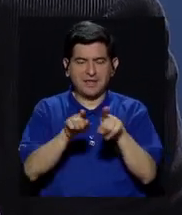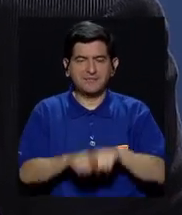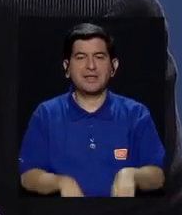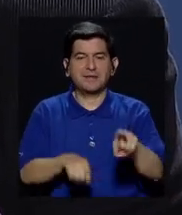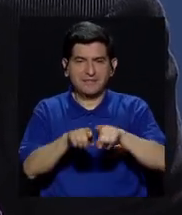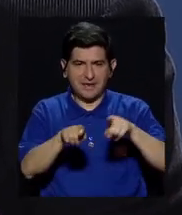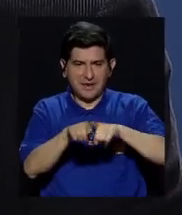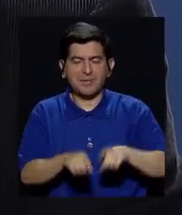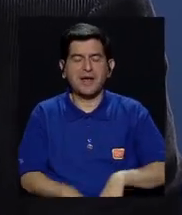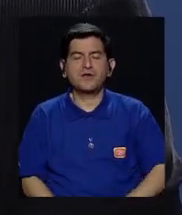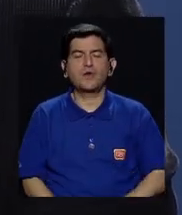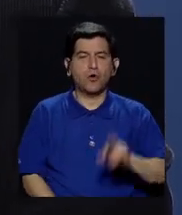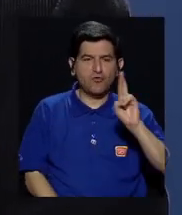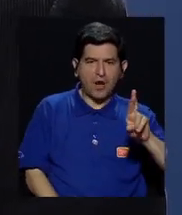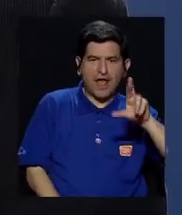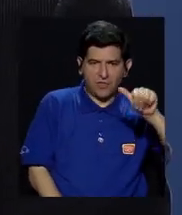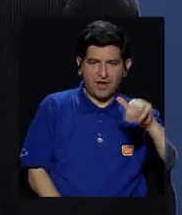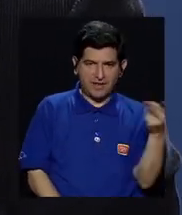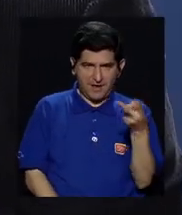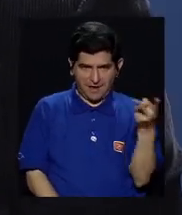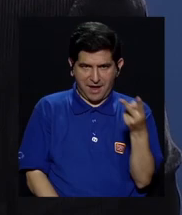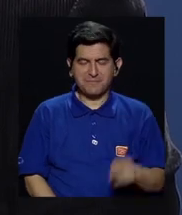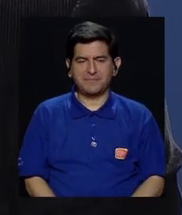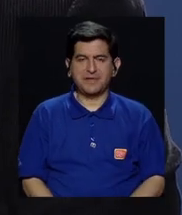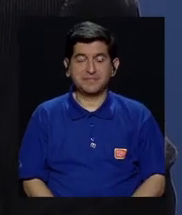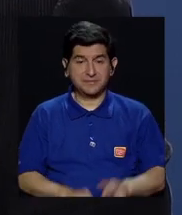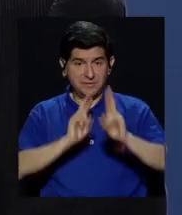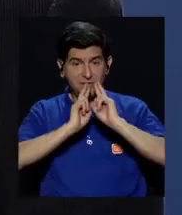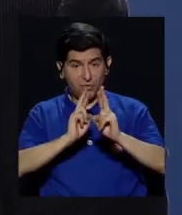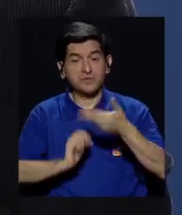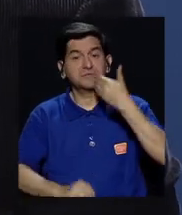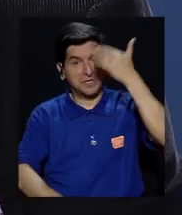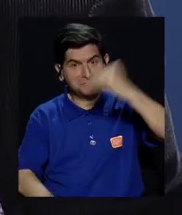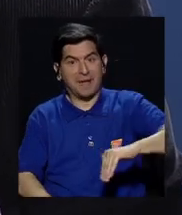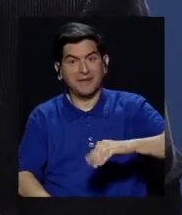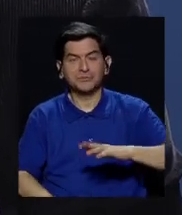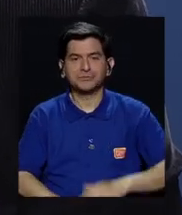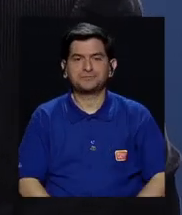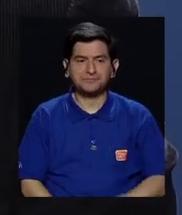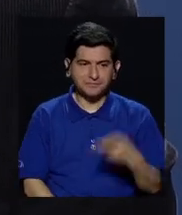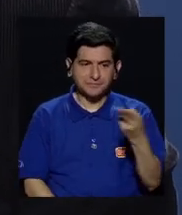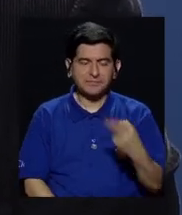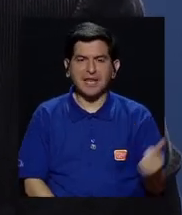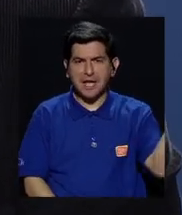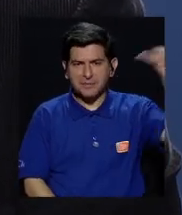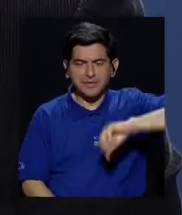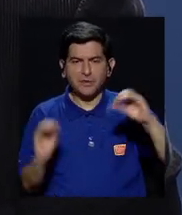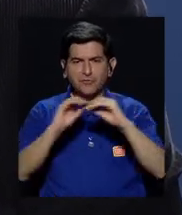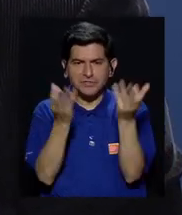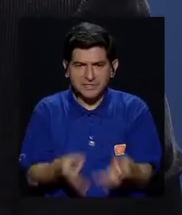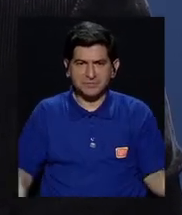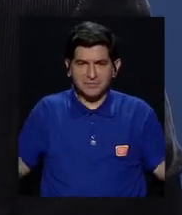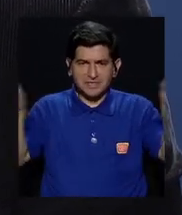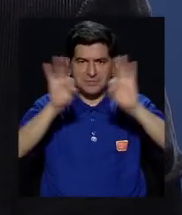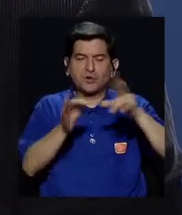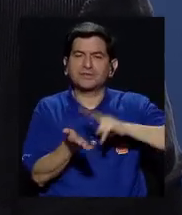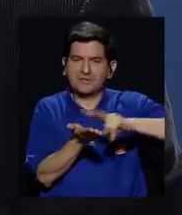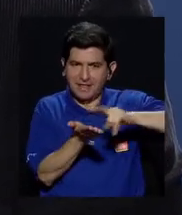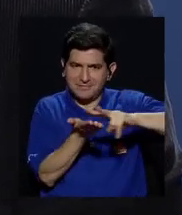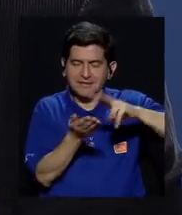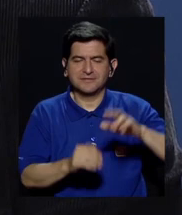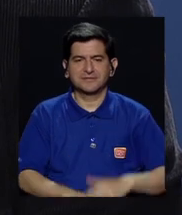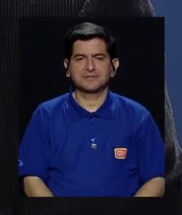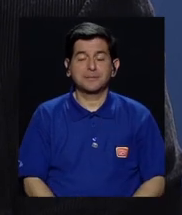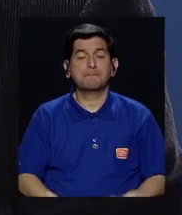johnny araya y rolando araya estuve en ambas en ambas con resultados bastante malos las dos derrotas más significativas de liberación nacional